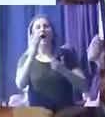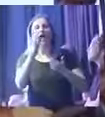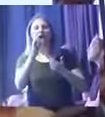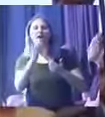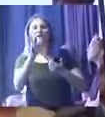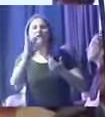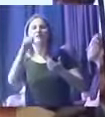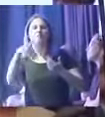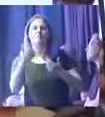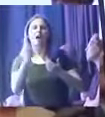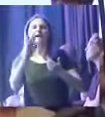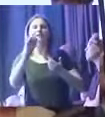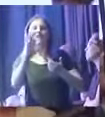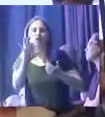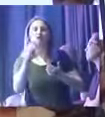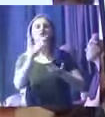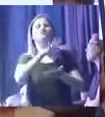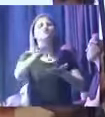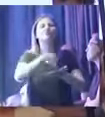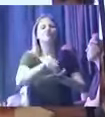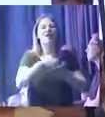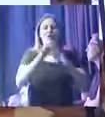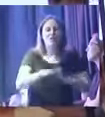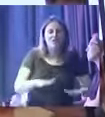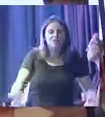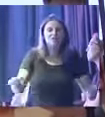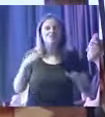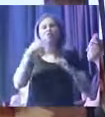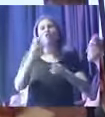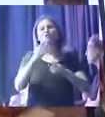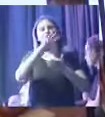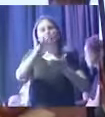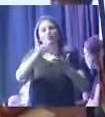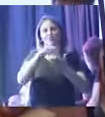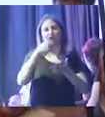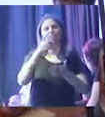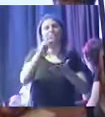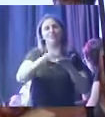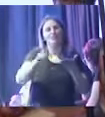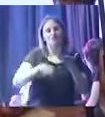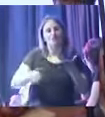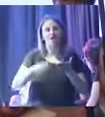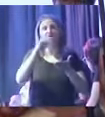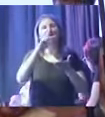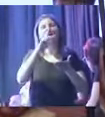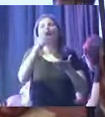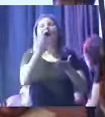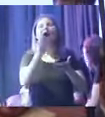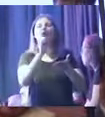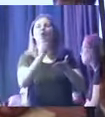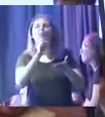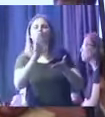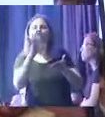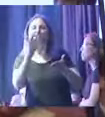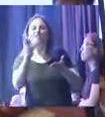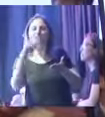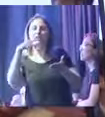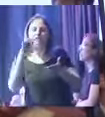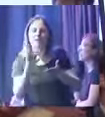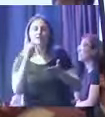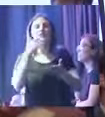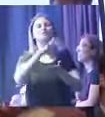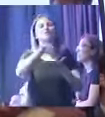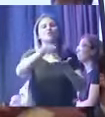de los niños de Enriqueta Comte, la ciudad de Delmir Agustini, la ciudad de Ida Holst, de la creación